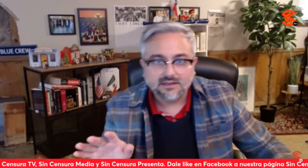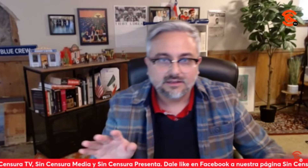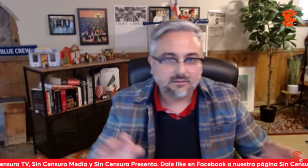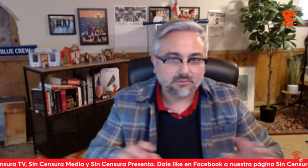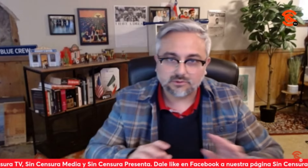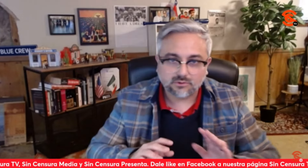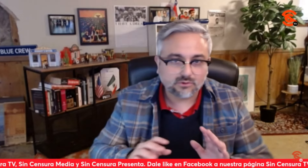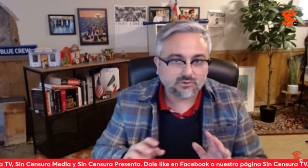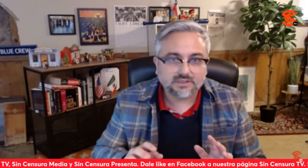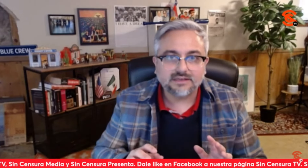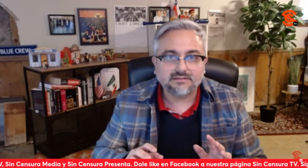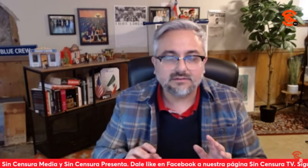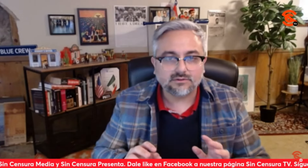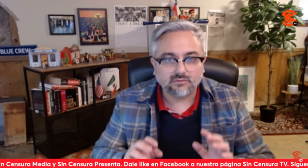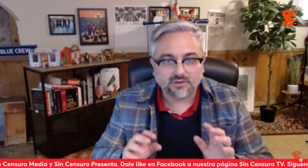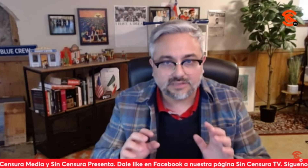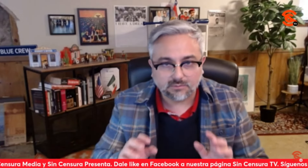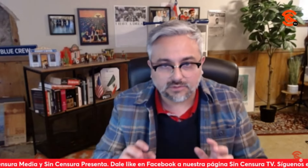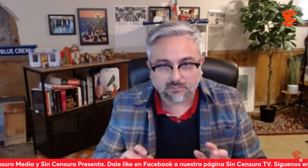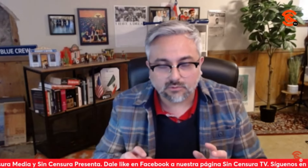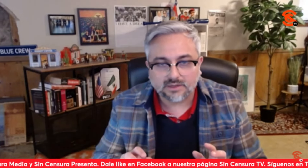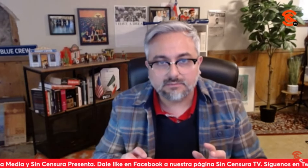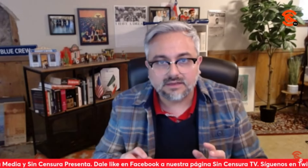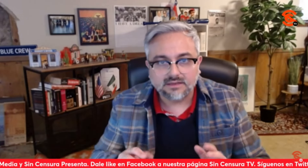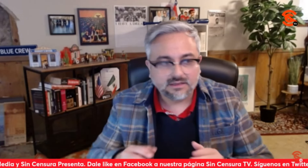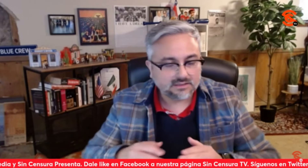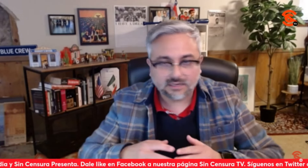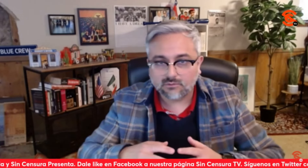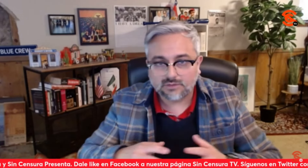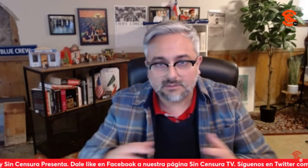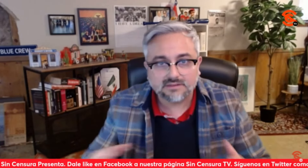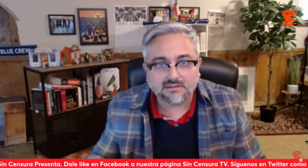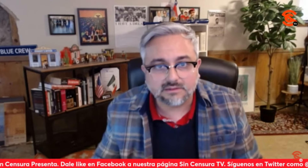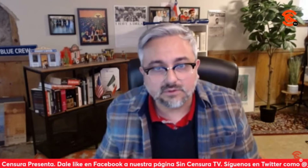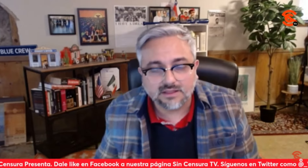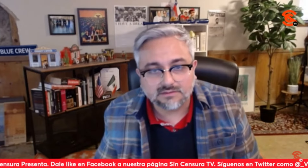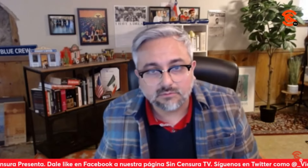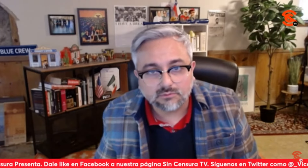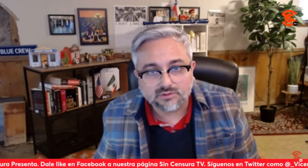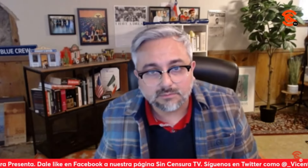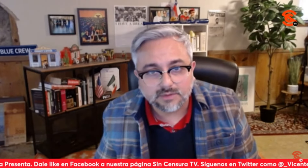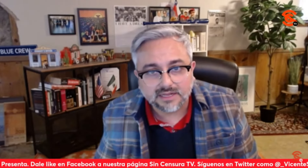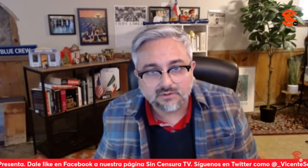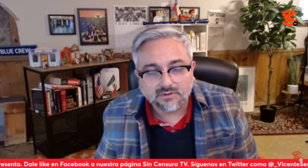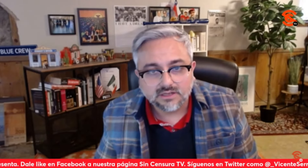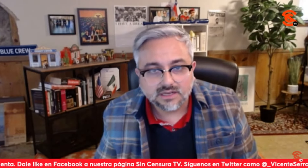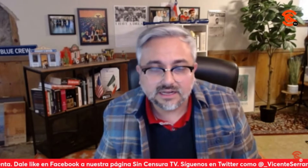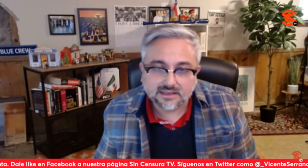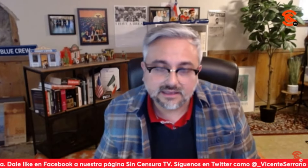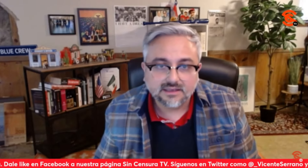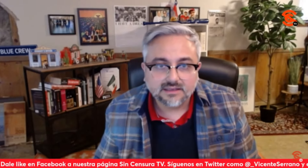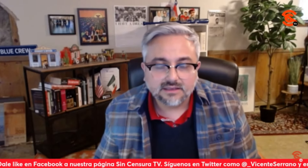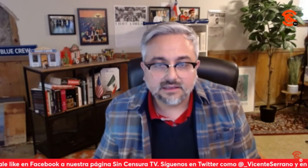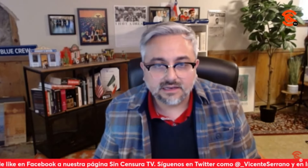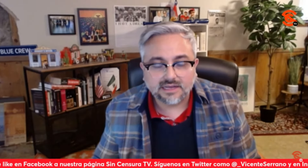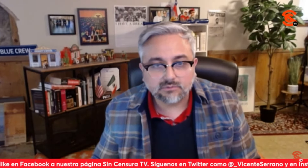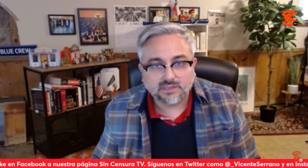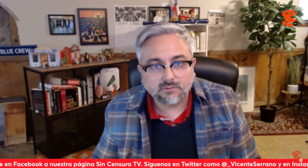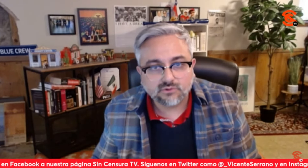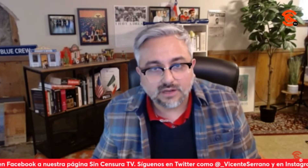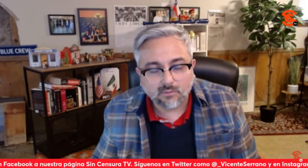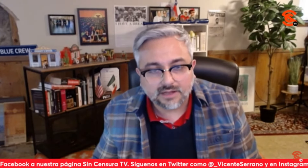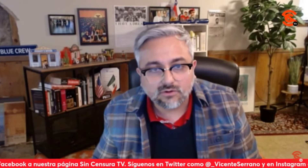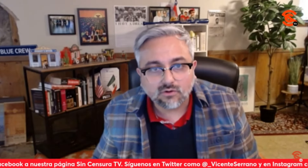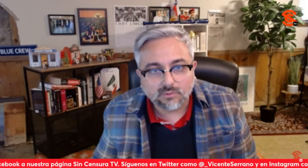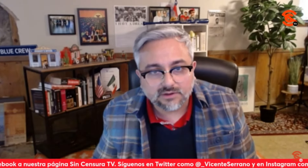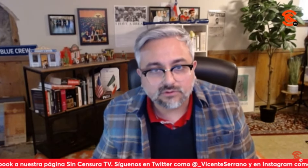oigan, pero todos los días nos enfrentamos al problema, tenemos una mesa de seguridad desde muy temprano a la que en la que